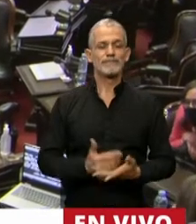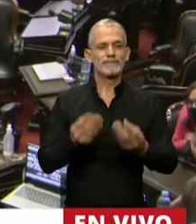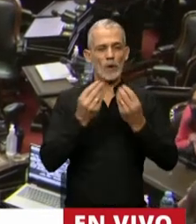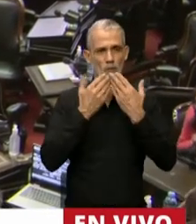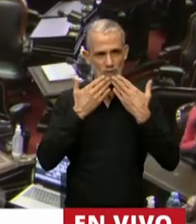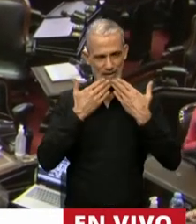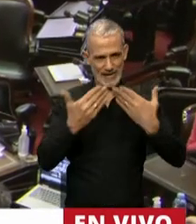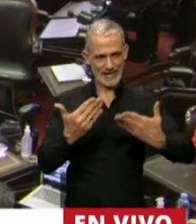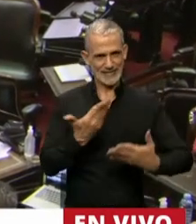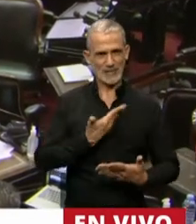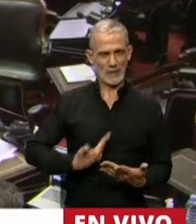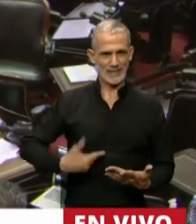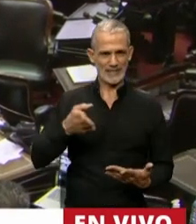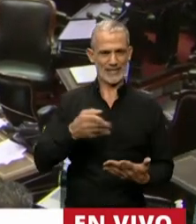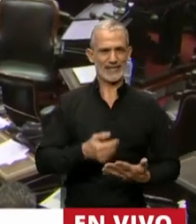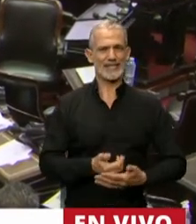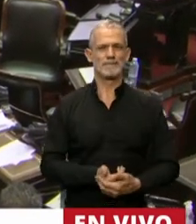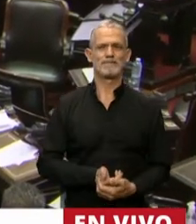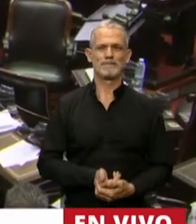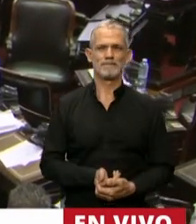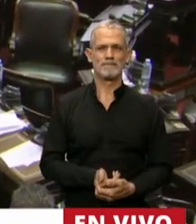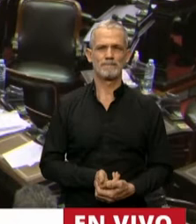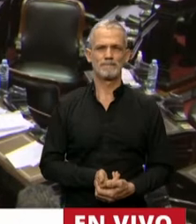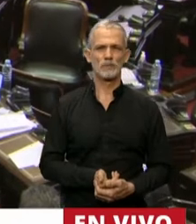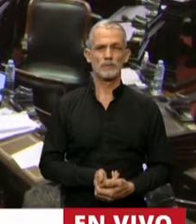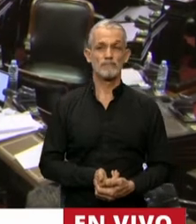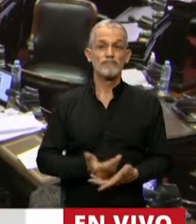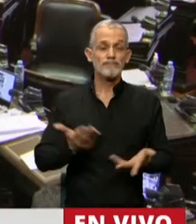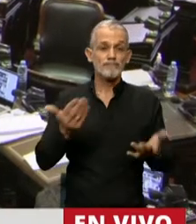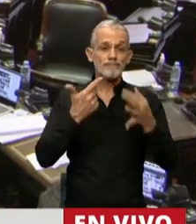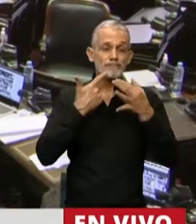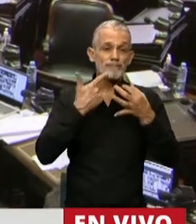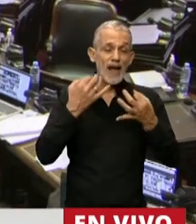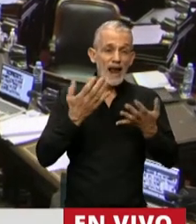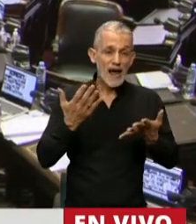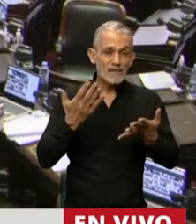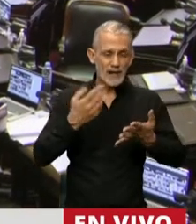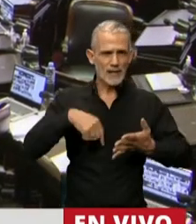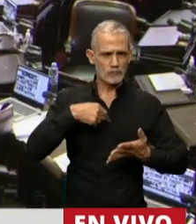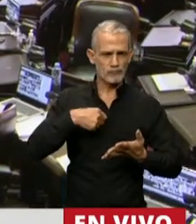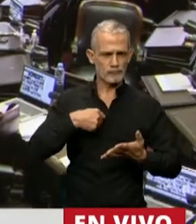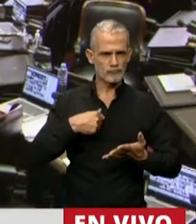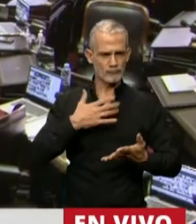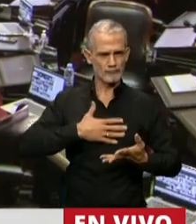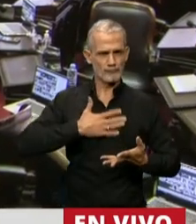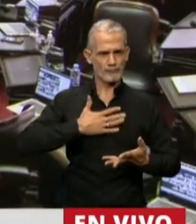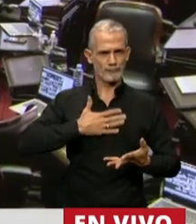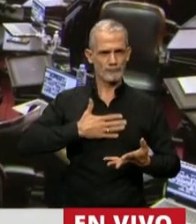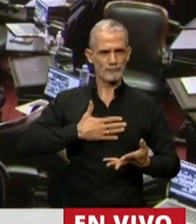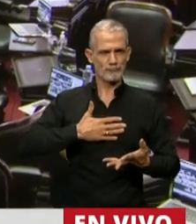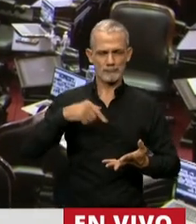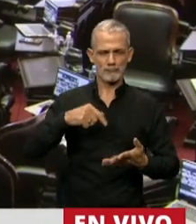Muchas gracias, señor presidente. Bueno, la verdad es que tenemos que celebrar